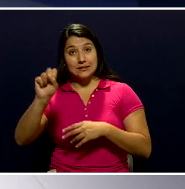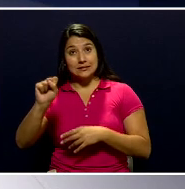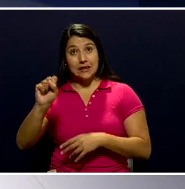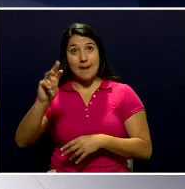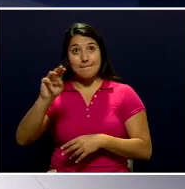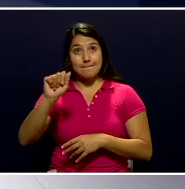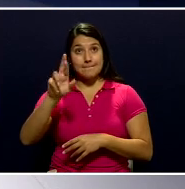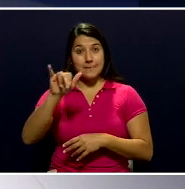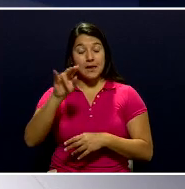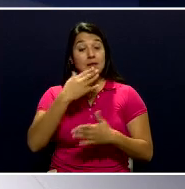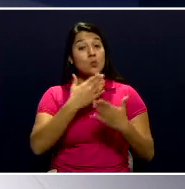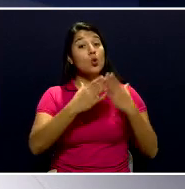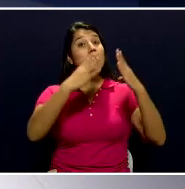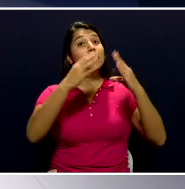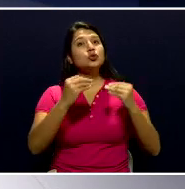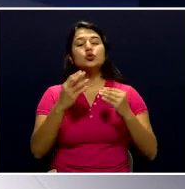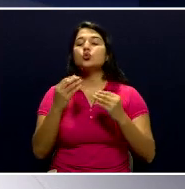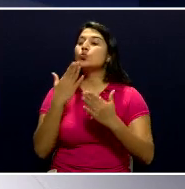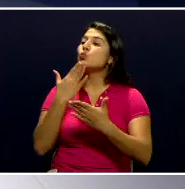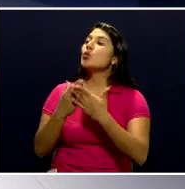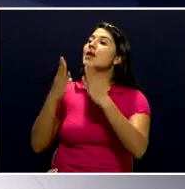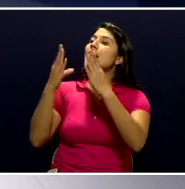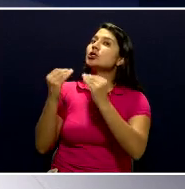Buenas noches, muchas gracias por invitarme.